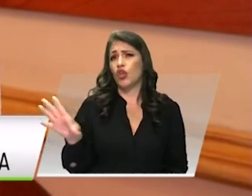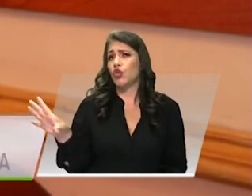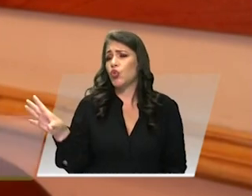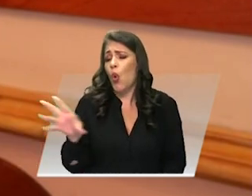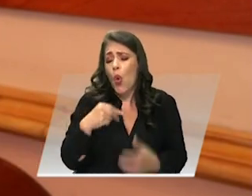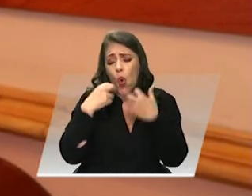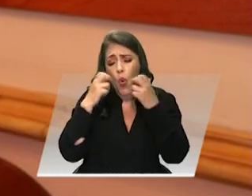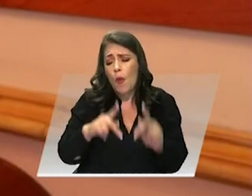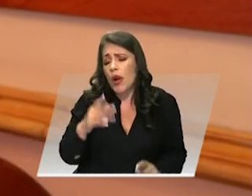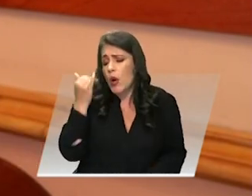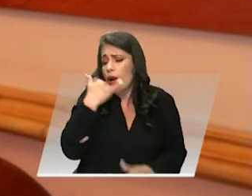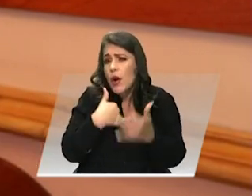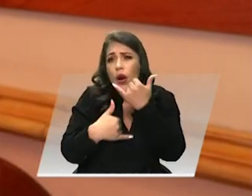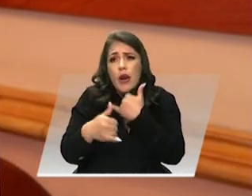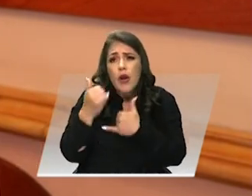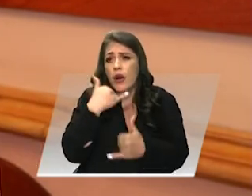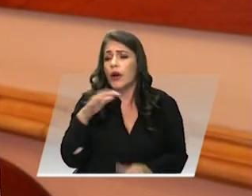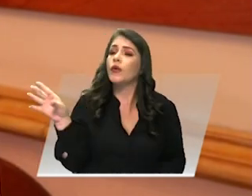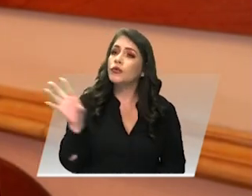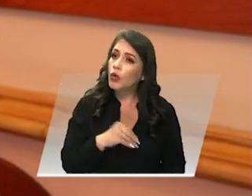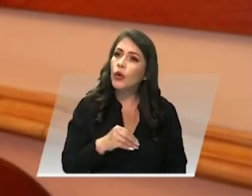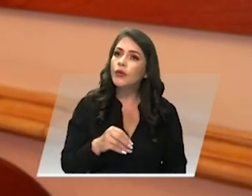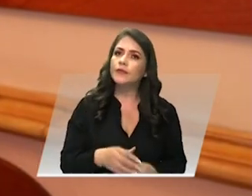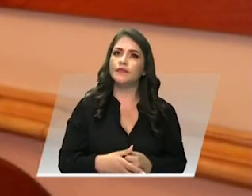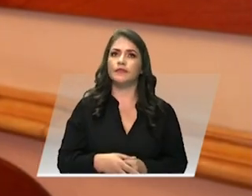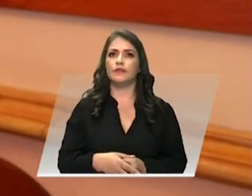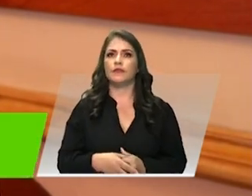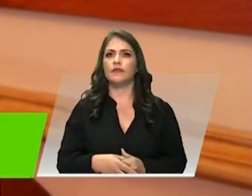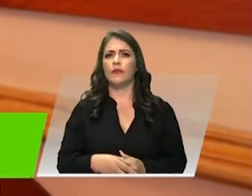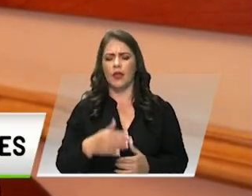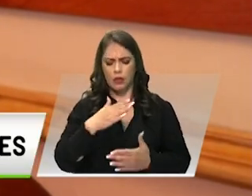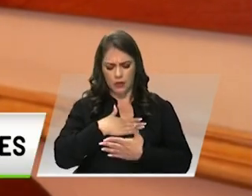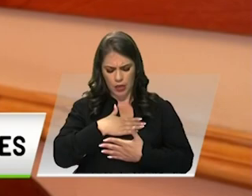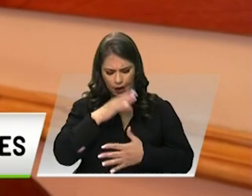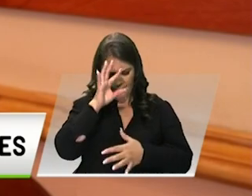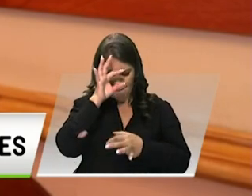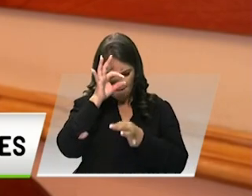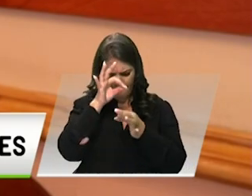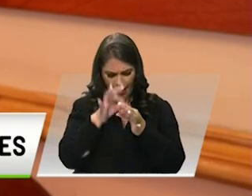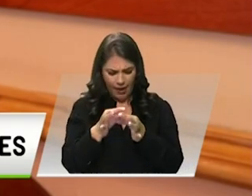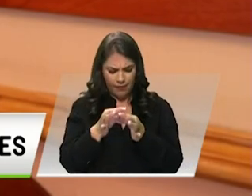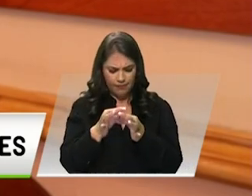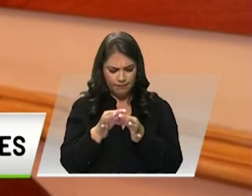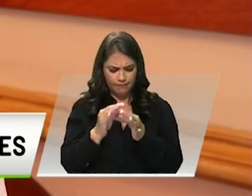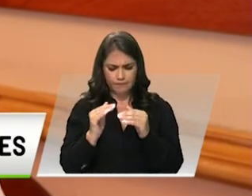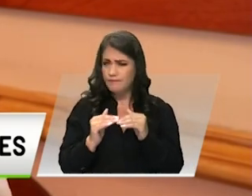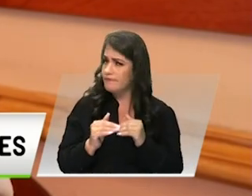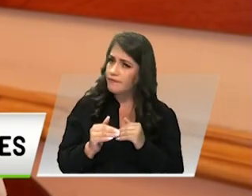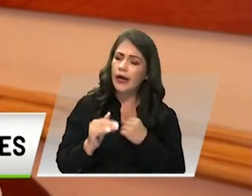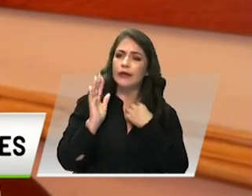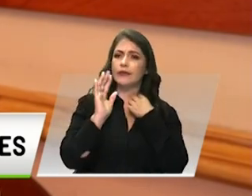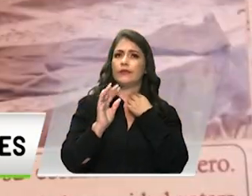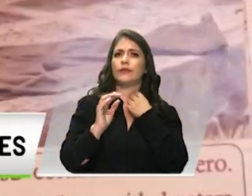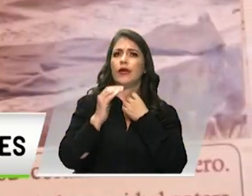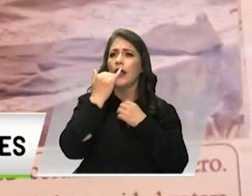humano tiene sus fragilidades, pero sí, que nuestra fe esté por encima de todo